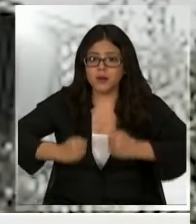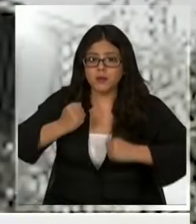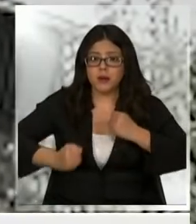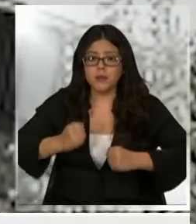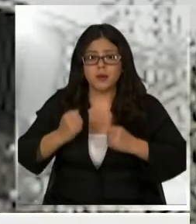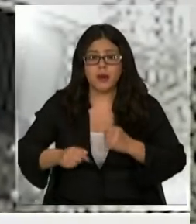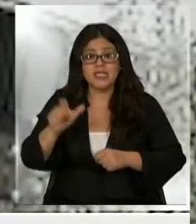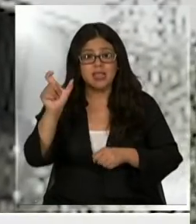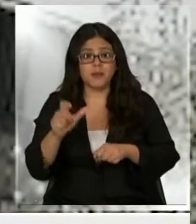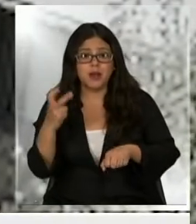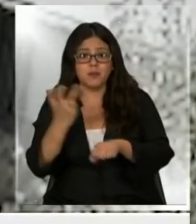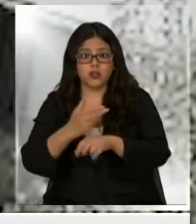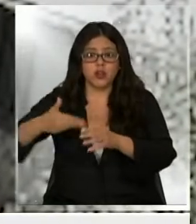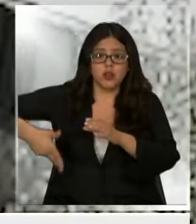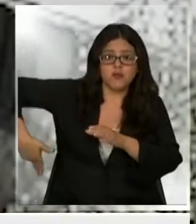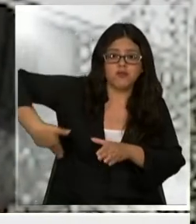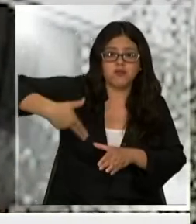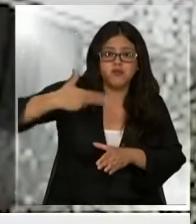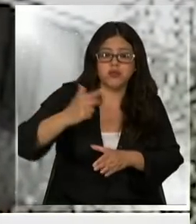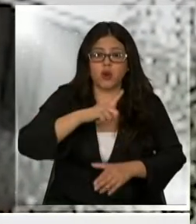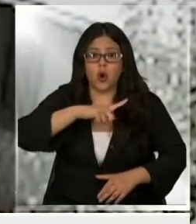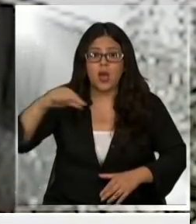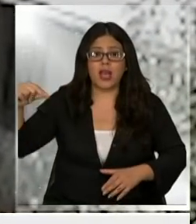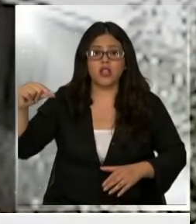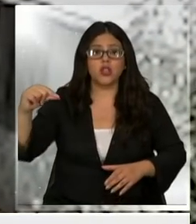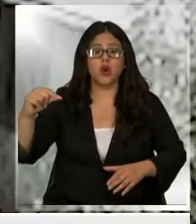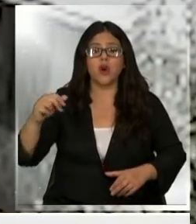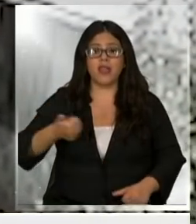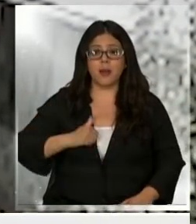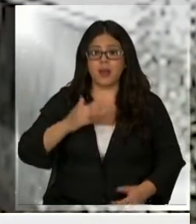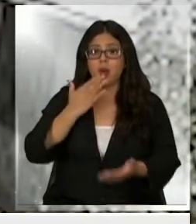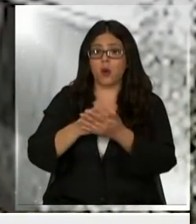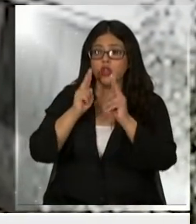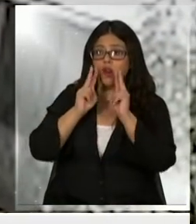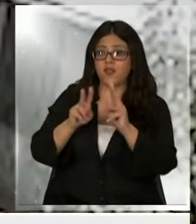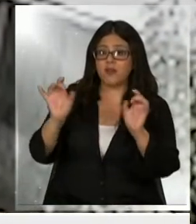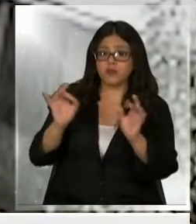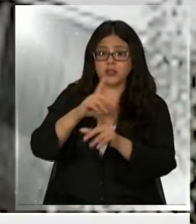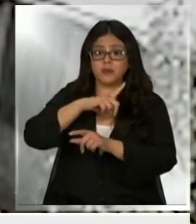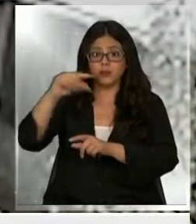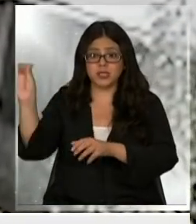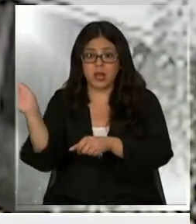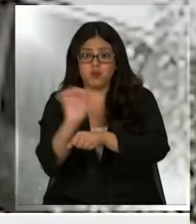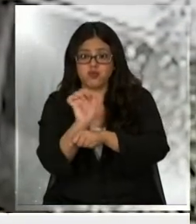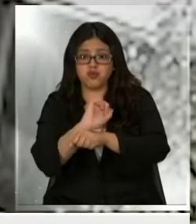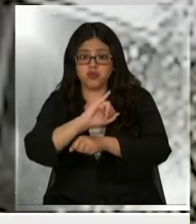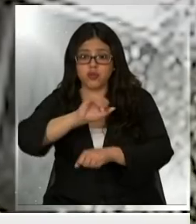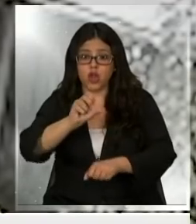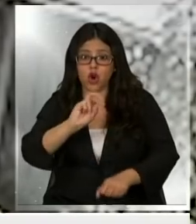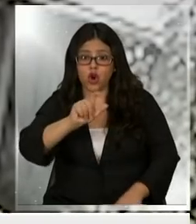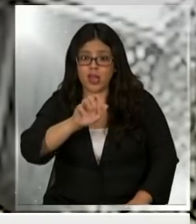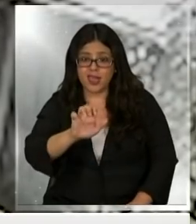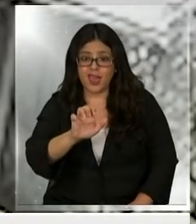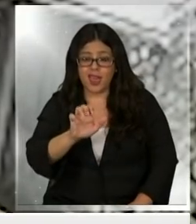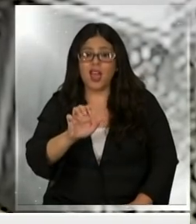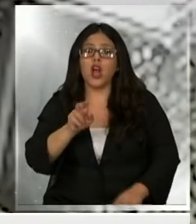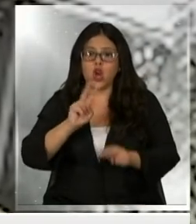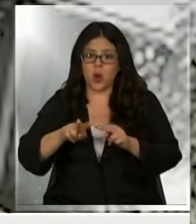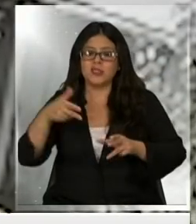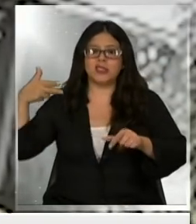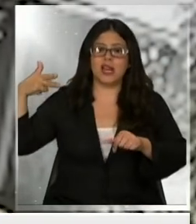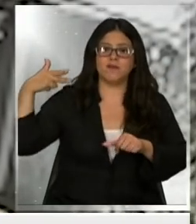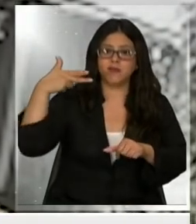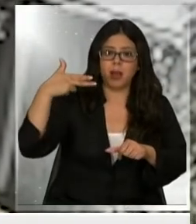el delincuente bien armado huyendo de la policía, y al verlo ocasión de escapar en la camioneta de Jorge, no lo duda y lo amenaza